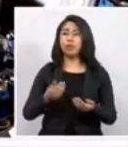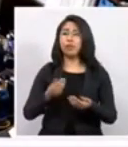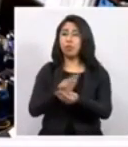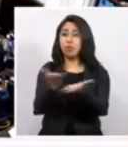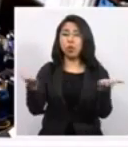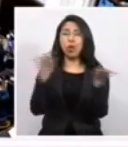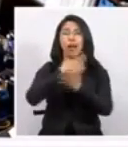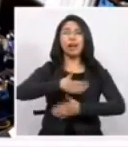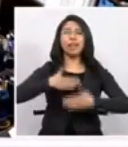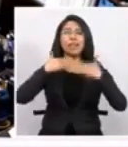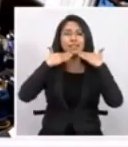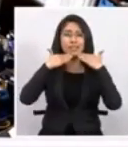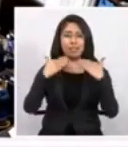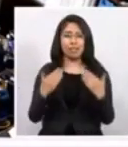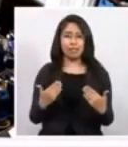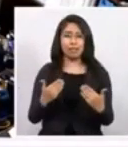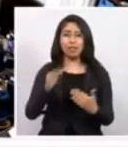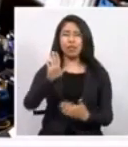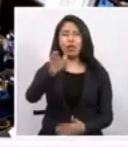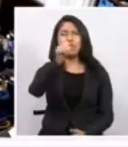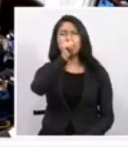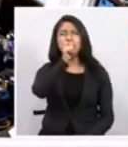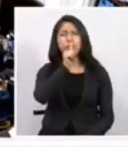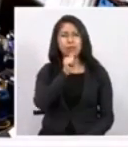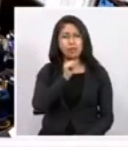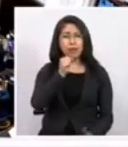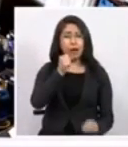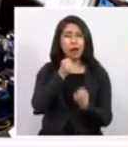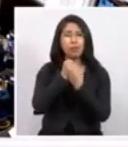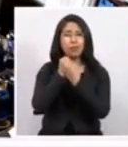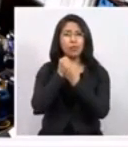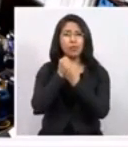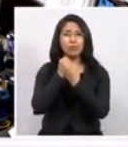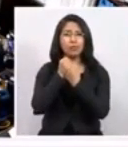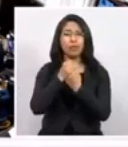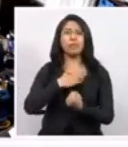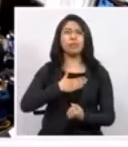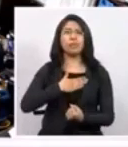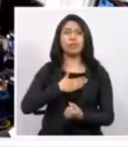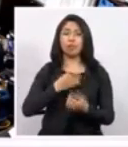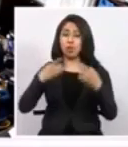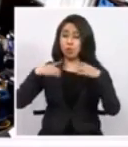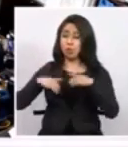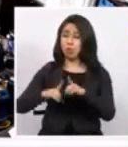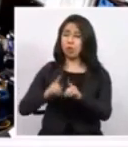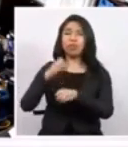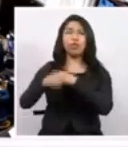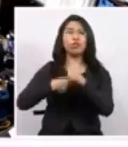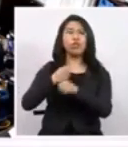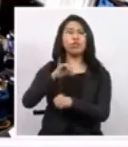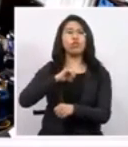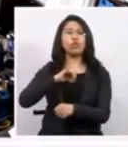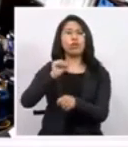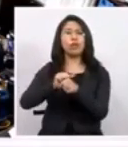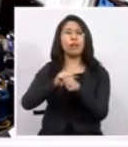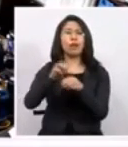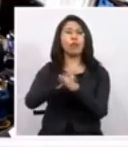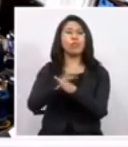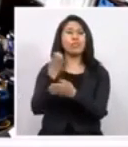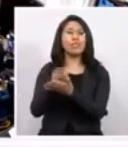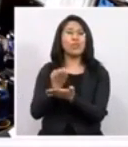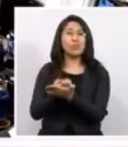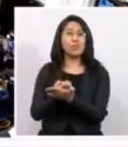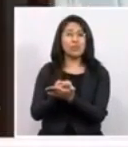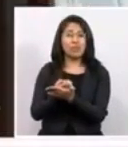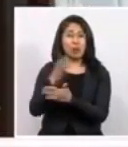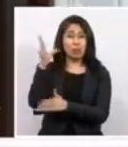agradezco por toda su paciencia y apoyo. Durante los años que fui ministro de Economía y Finanzas